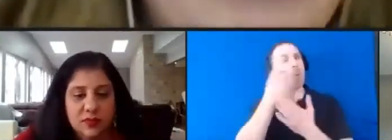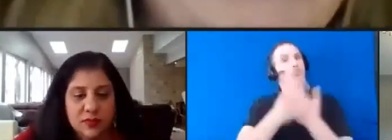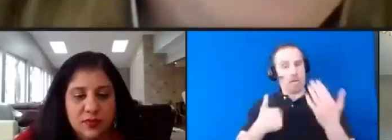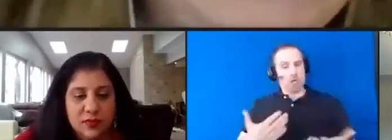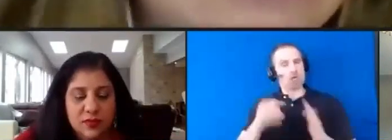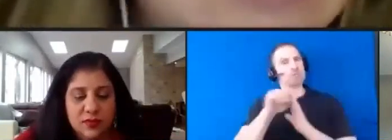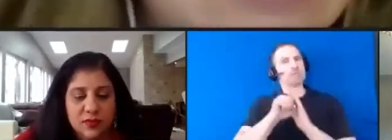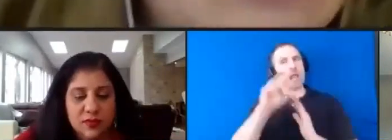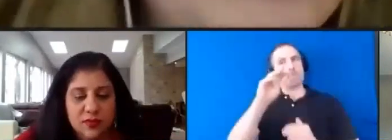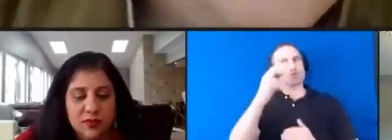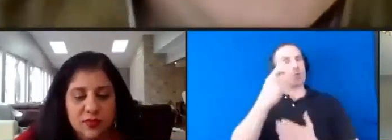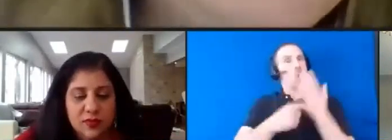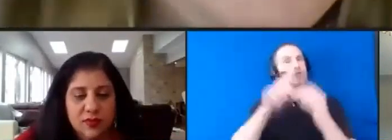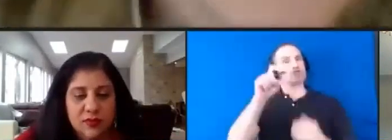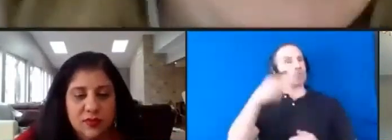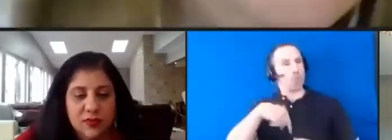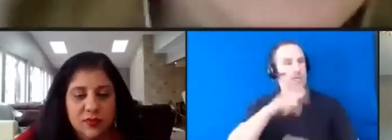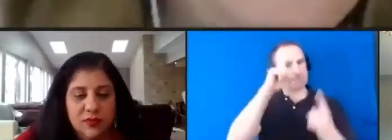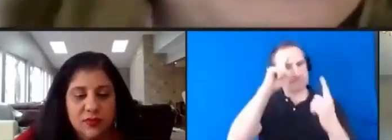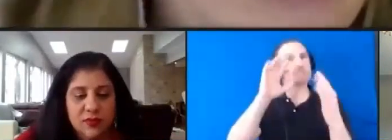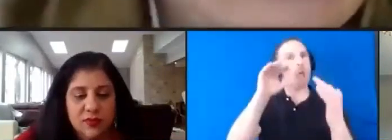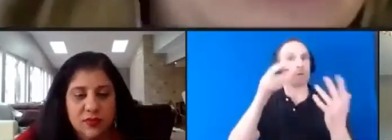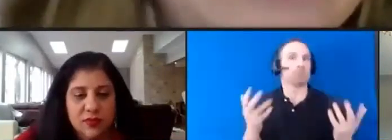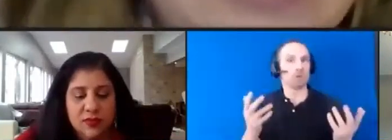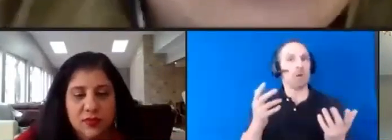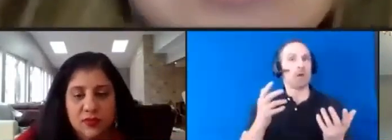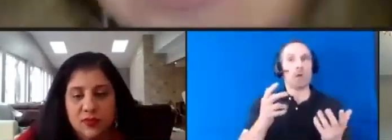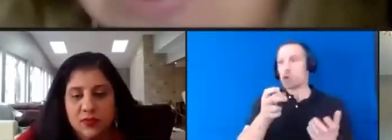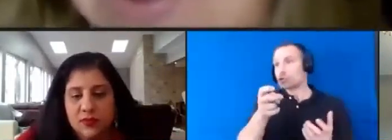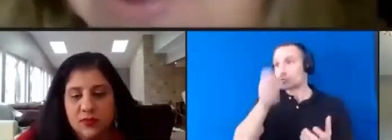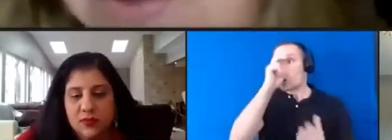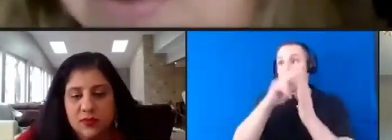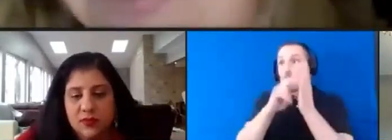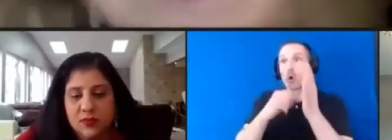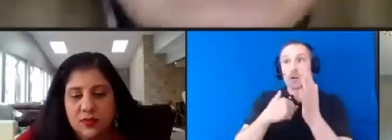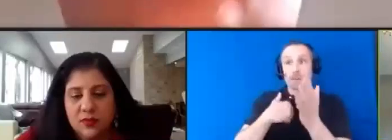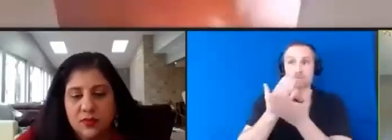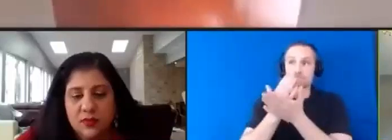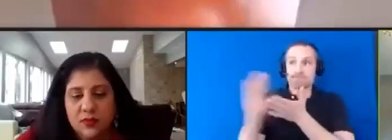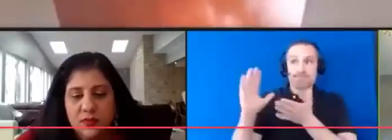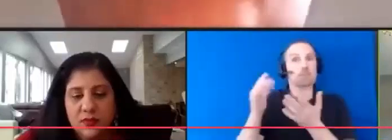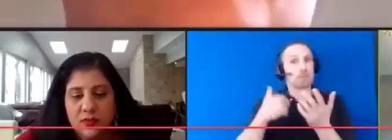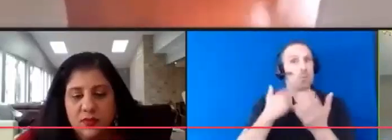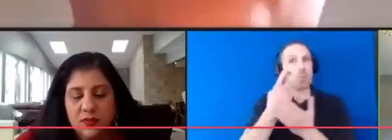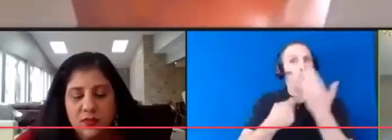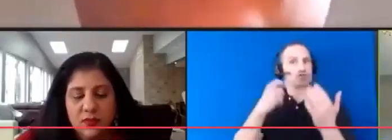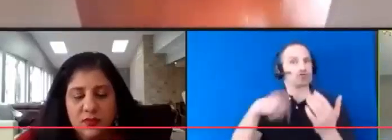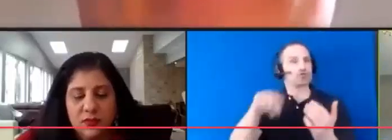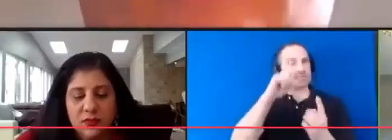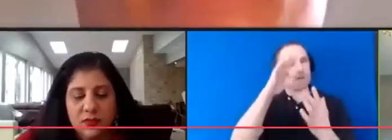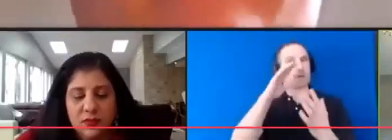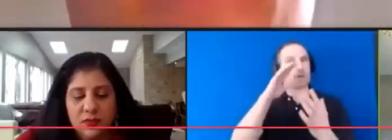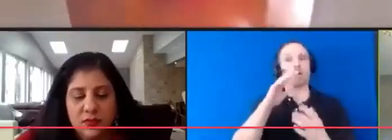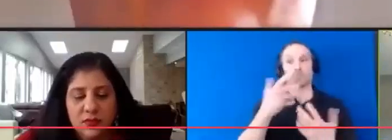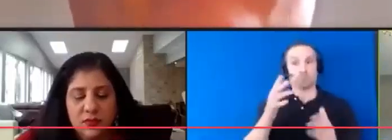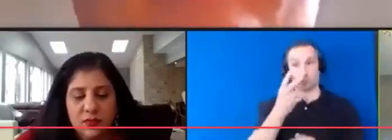ordenanza de poner mascarillas puedes compartir tus pensamientos acerca de que